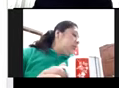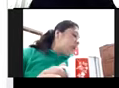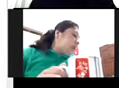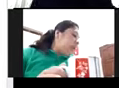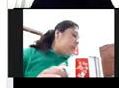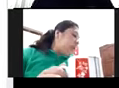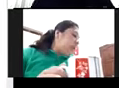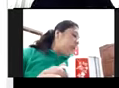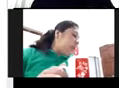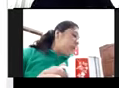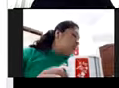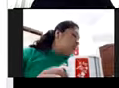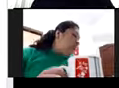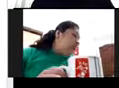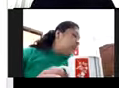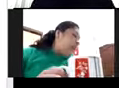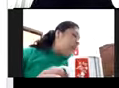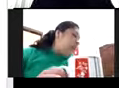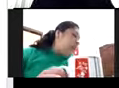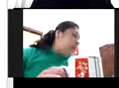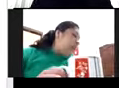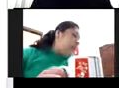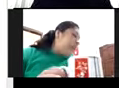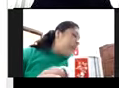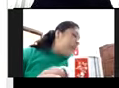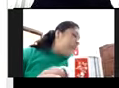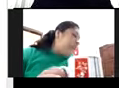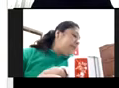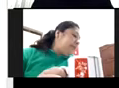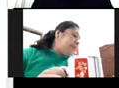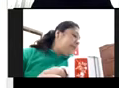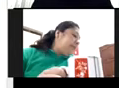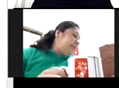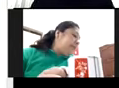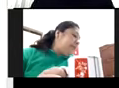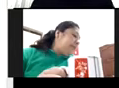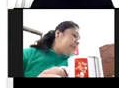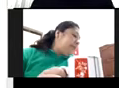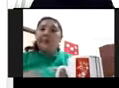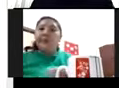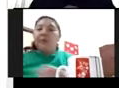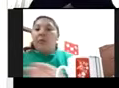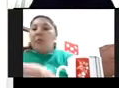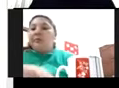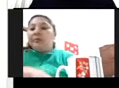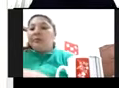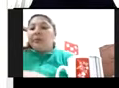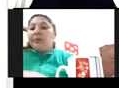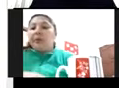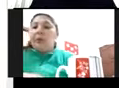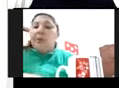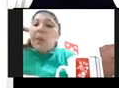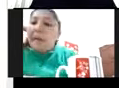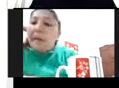deficiencias que pudieran tener la presentación de las ofertas, que hace a lo formal, no a lo